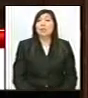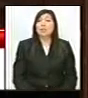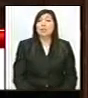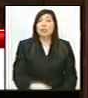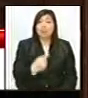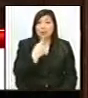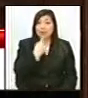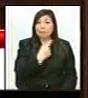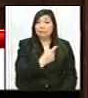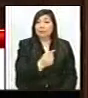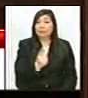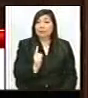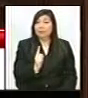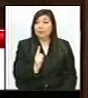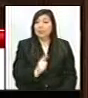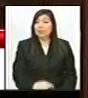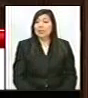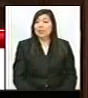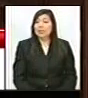informe